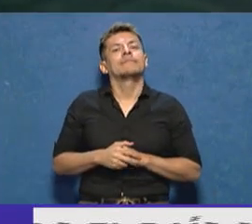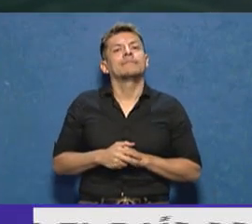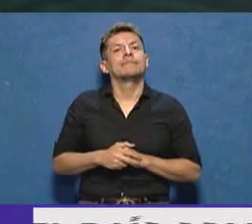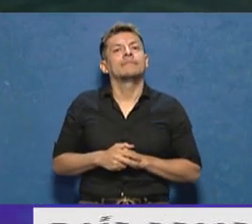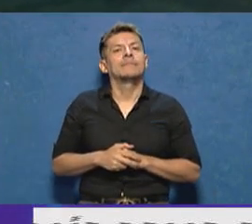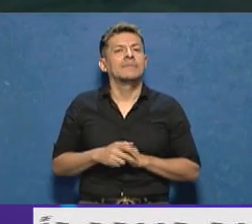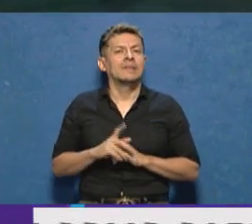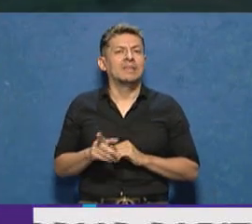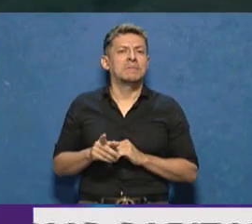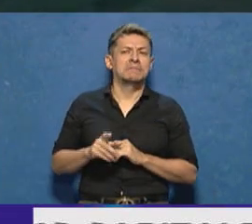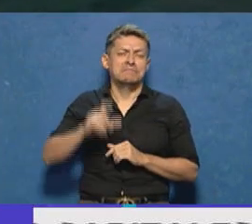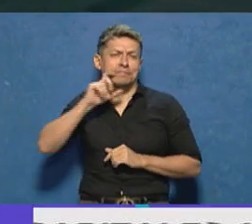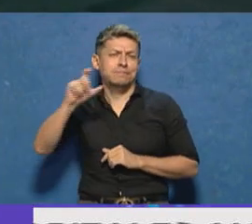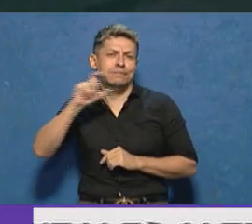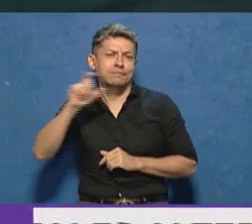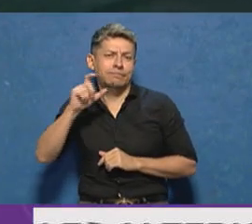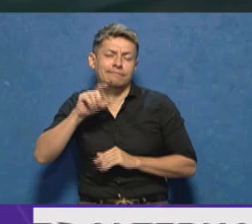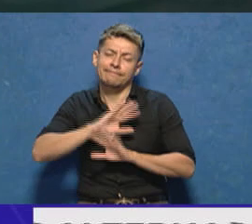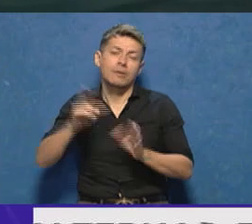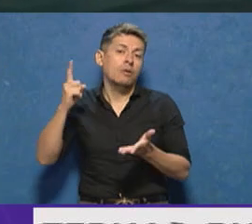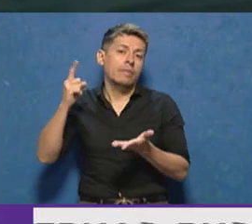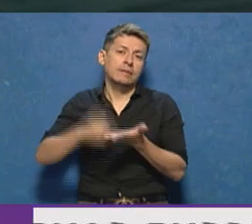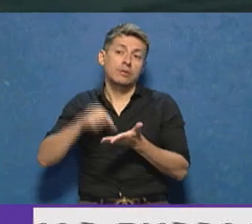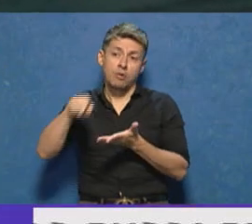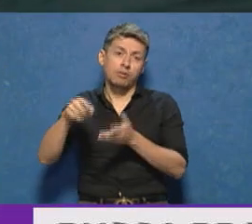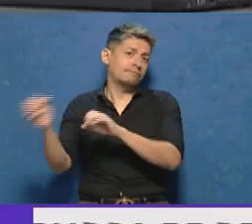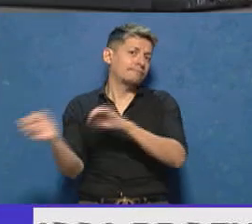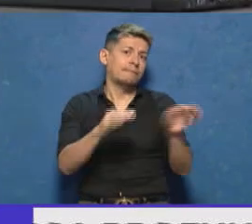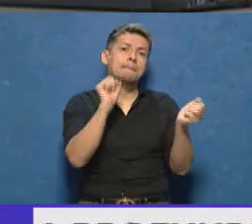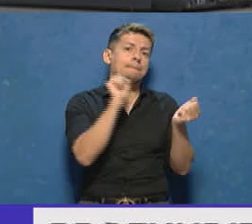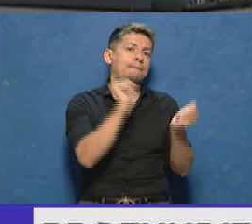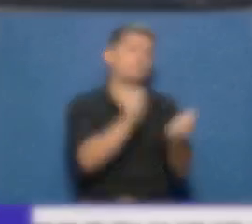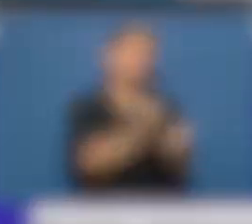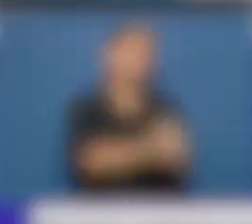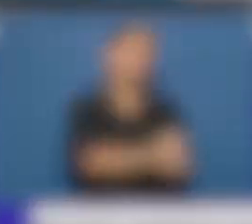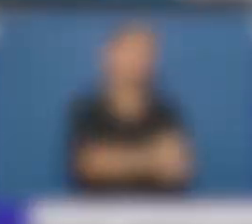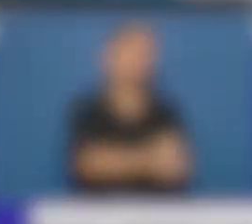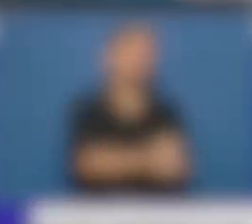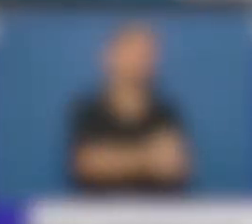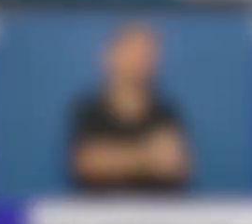determinaron que hoy por hoy esté preso. Muchísimas gracias, Eva.